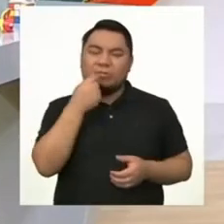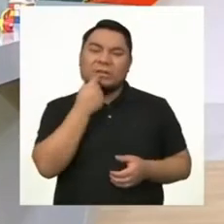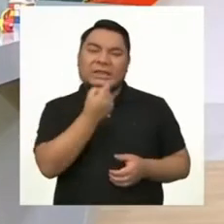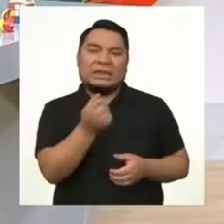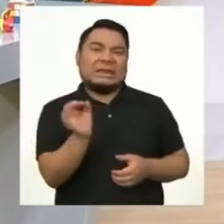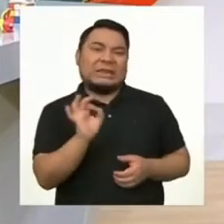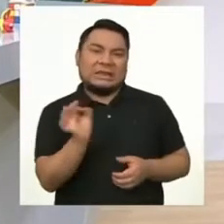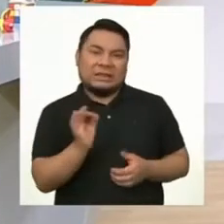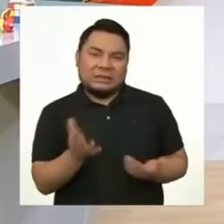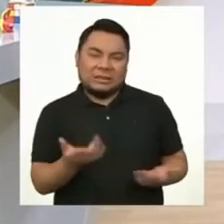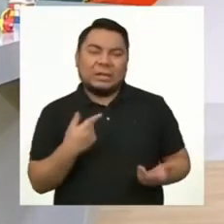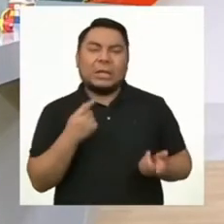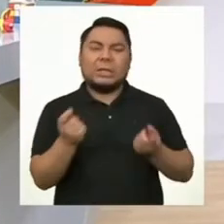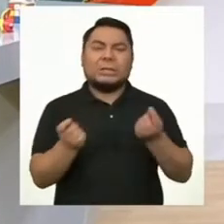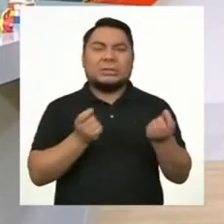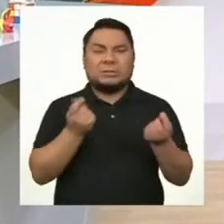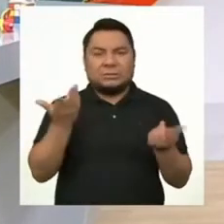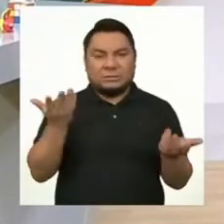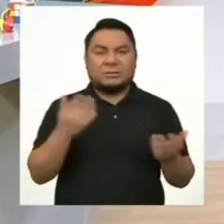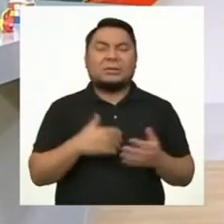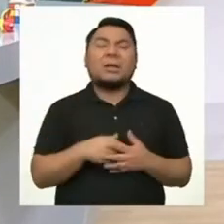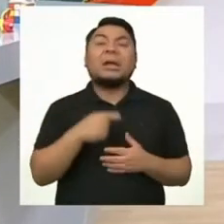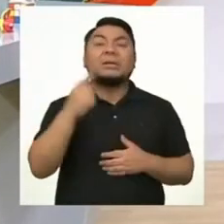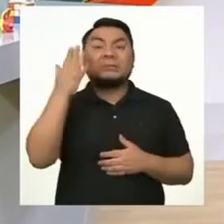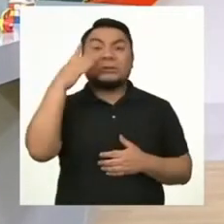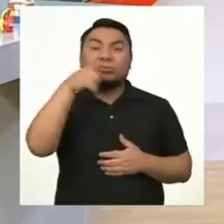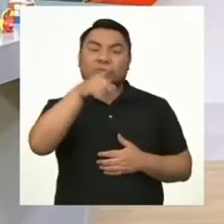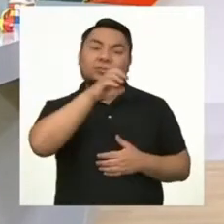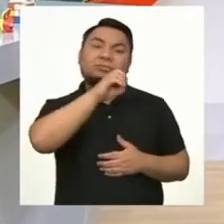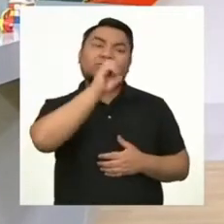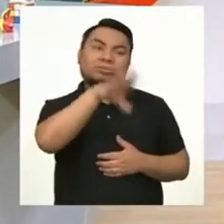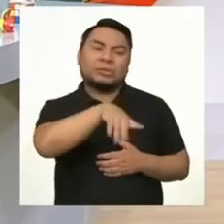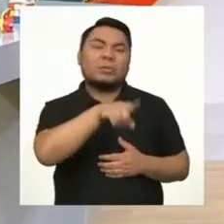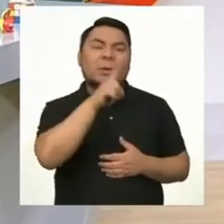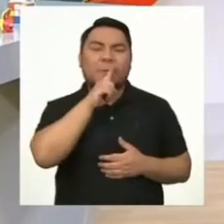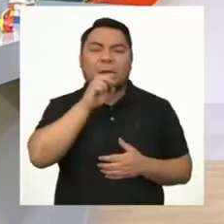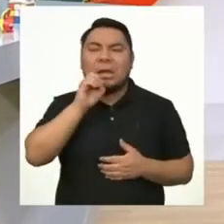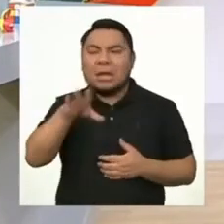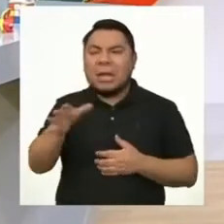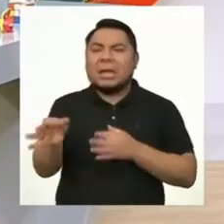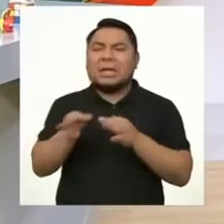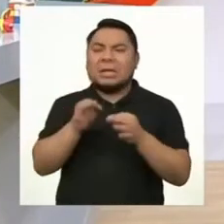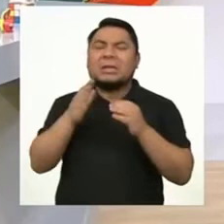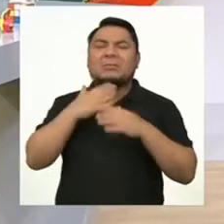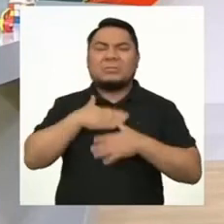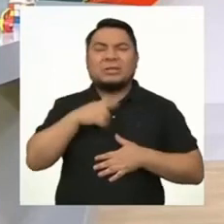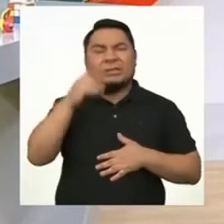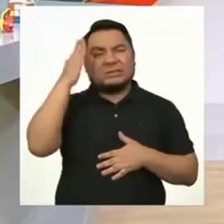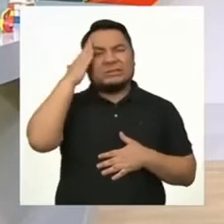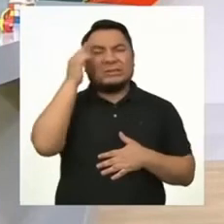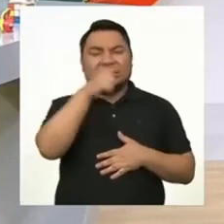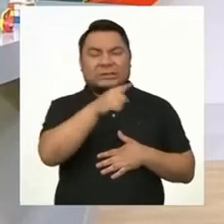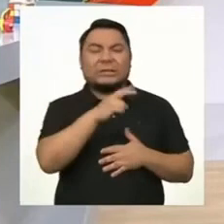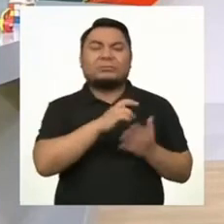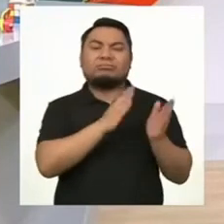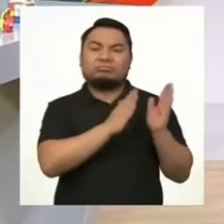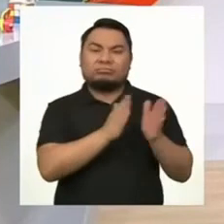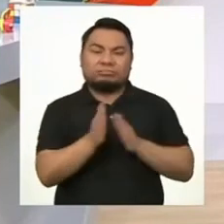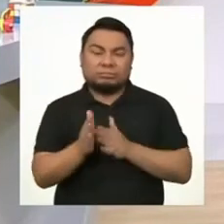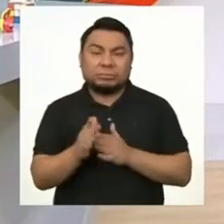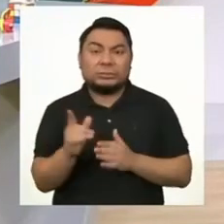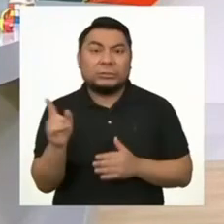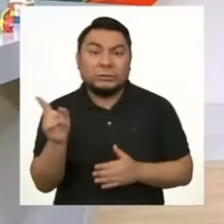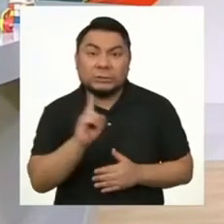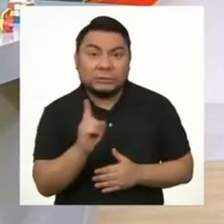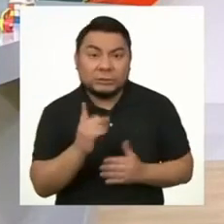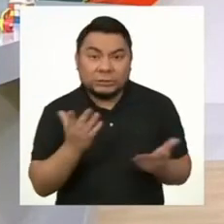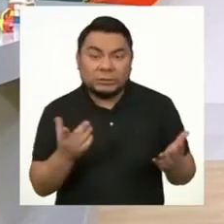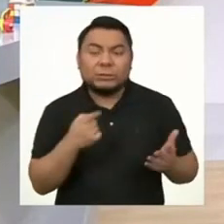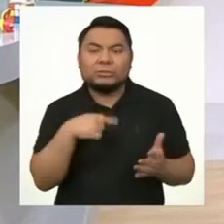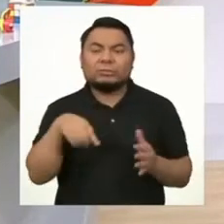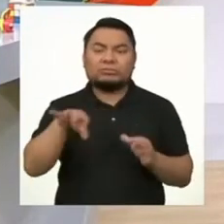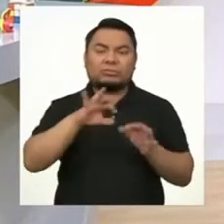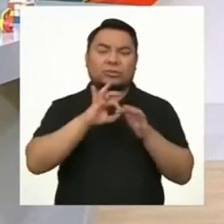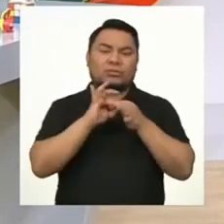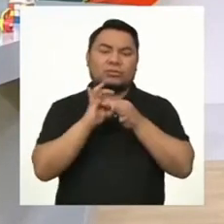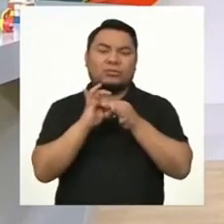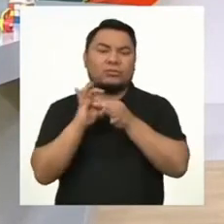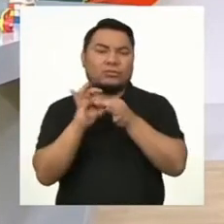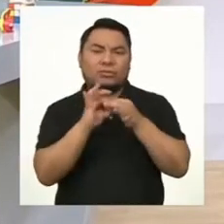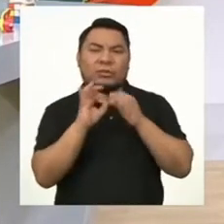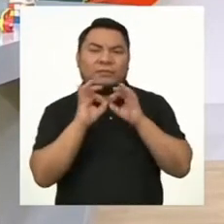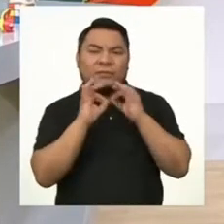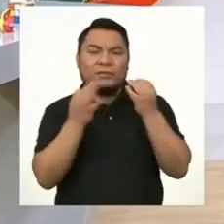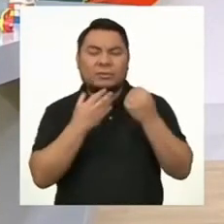de lo que una sospecha. Estoy segura de que tienen un plan, y si no es así, juntos en familia